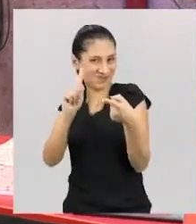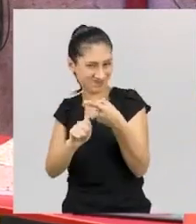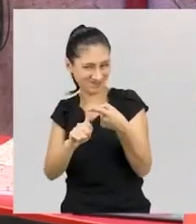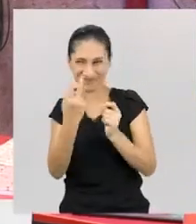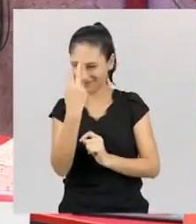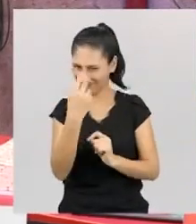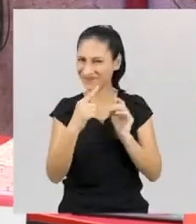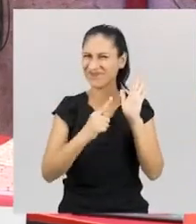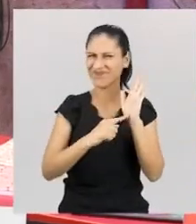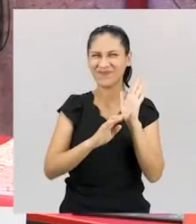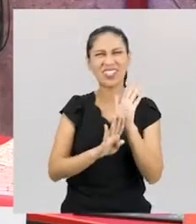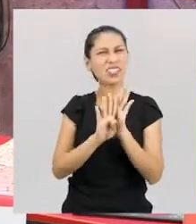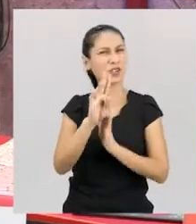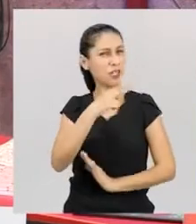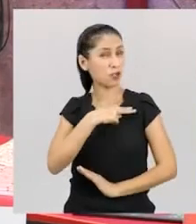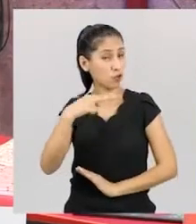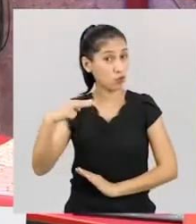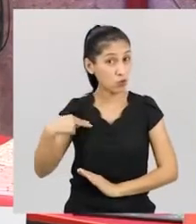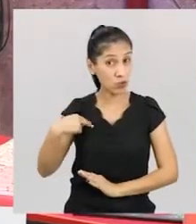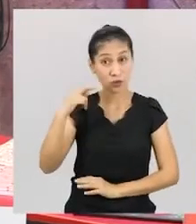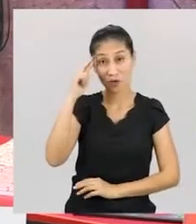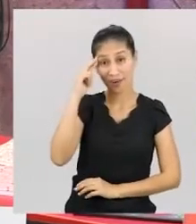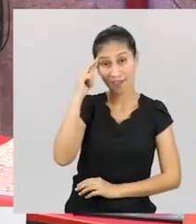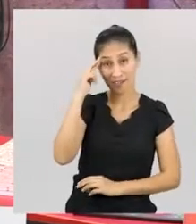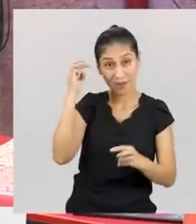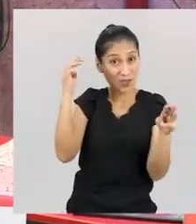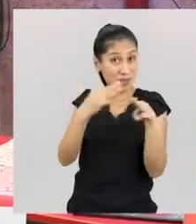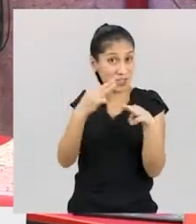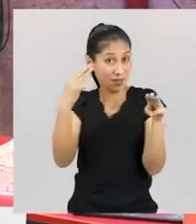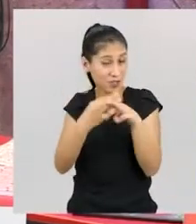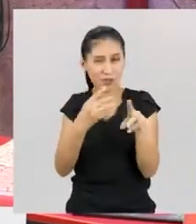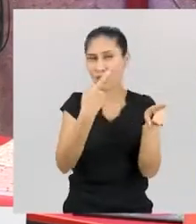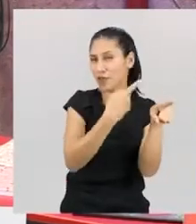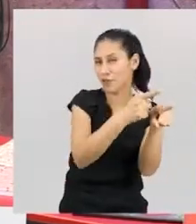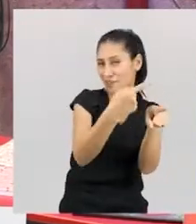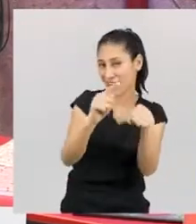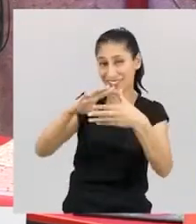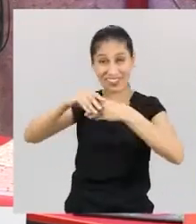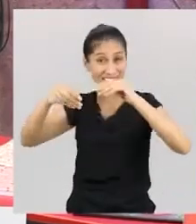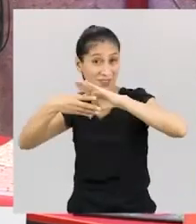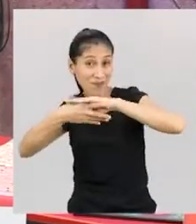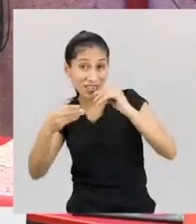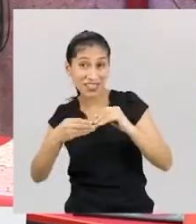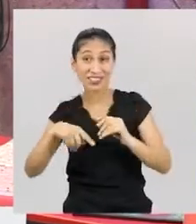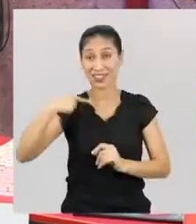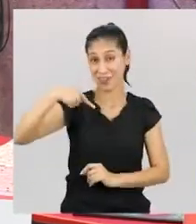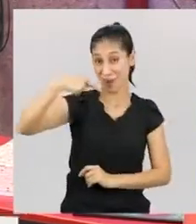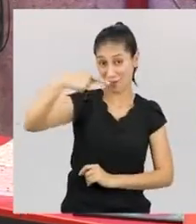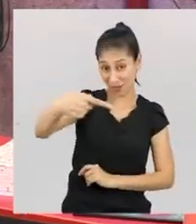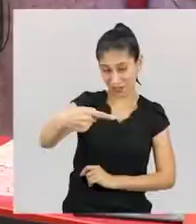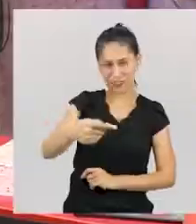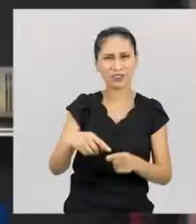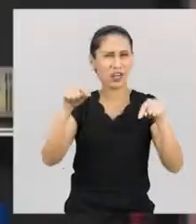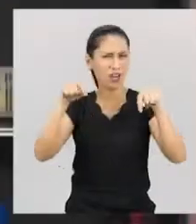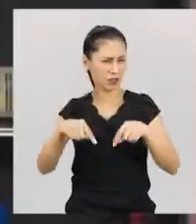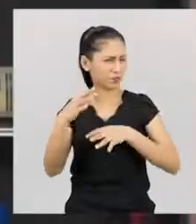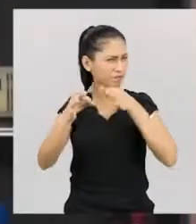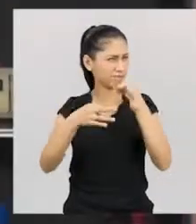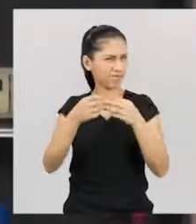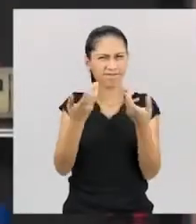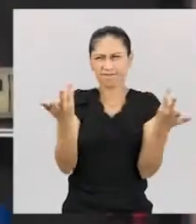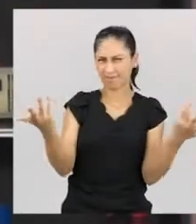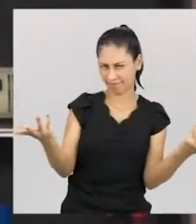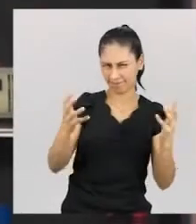reto. Desarrollar nuestro razonamiento matemático a través de diversas experiencias cotidianas. Vamos a